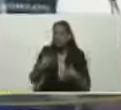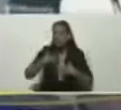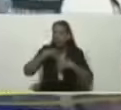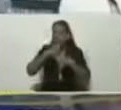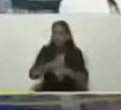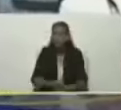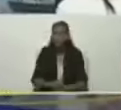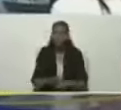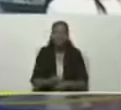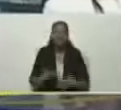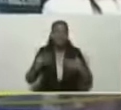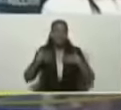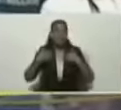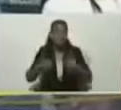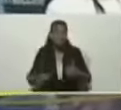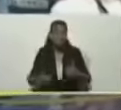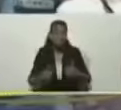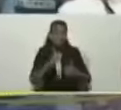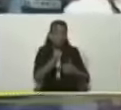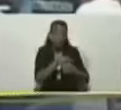que con salud,